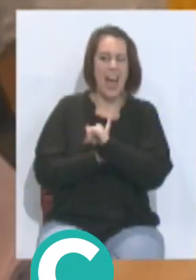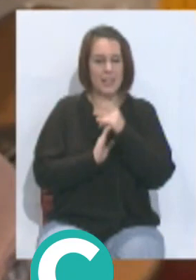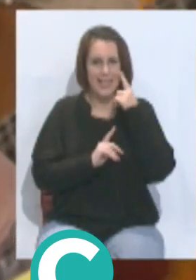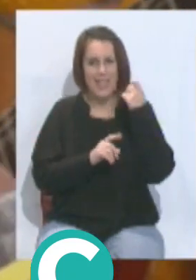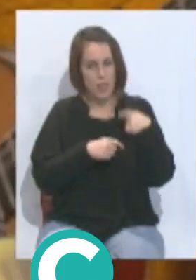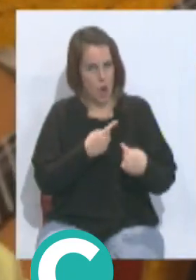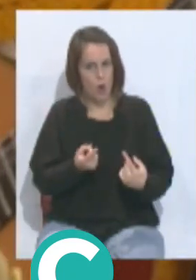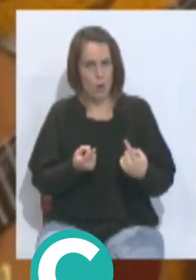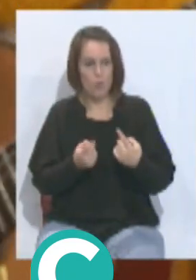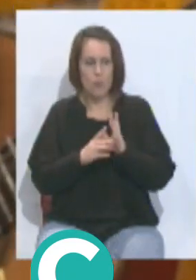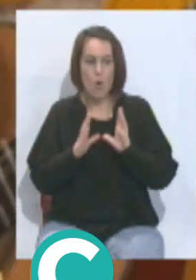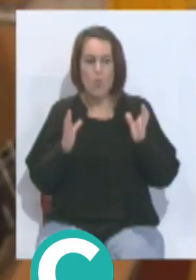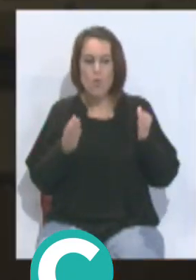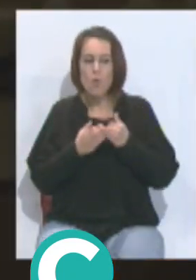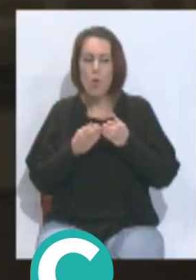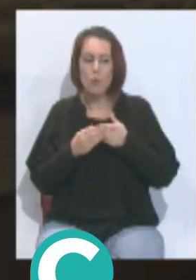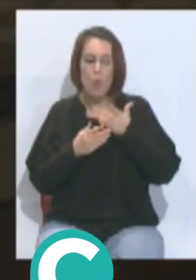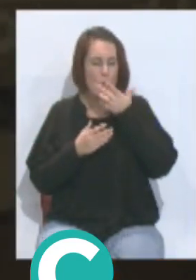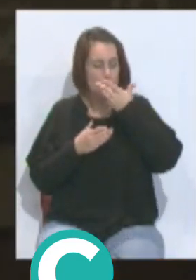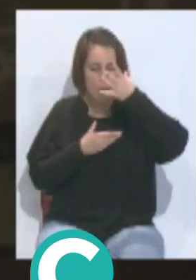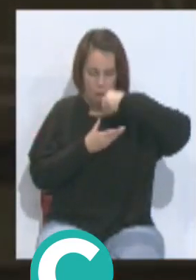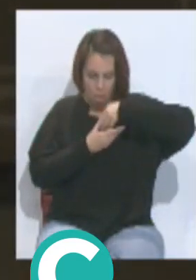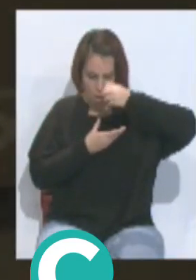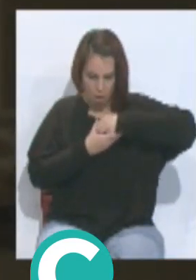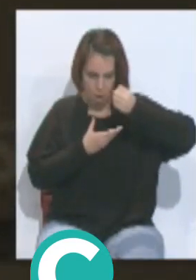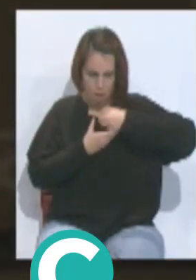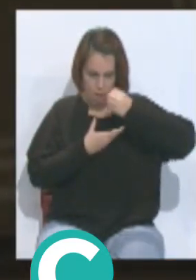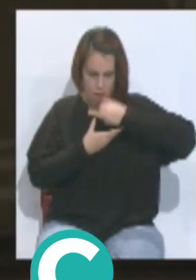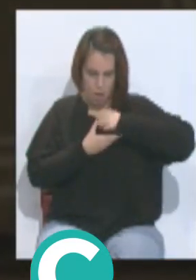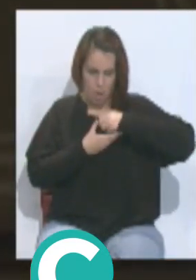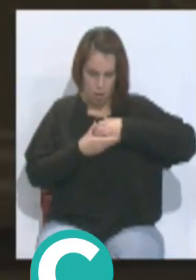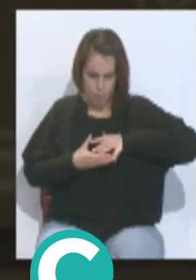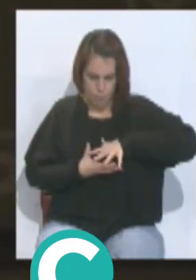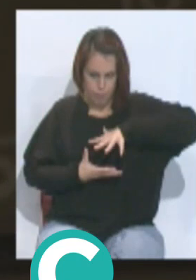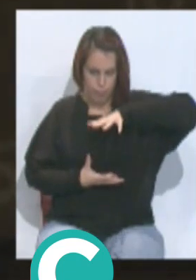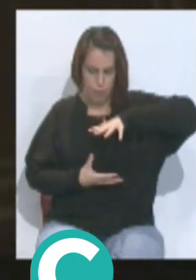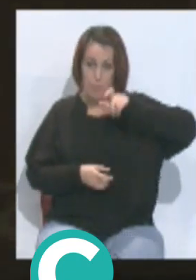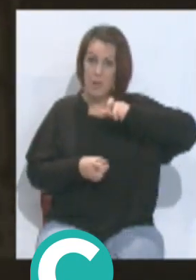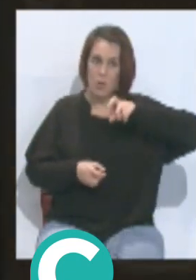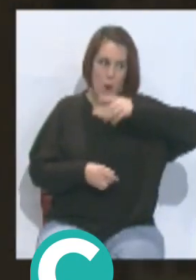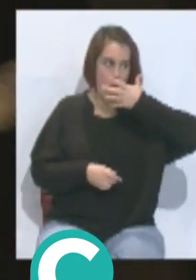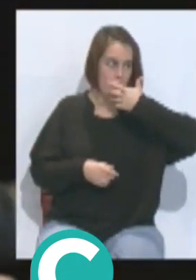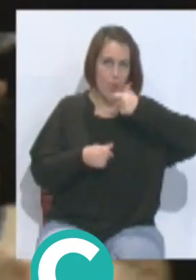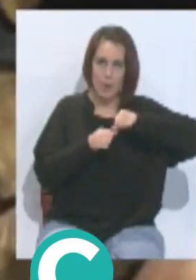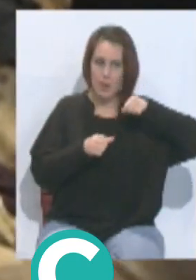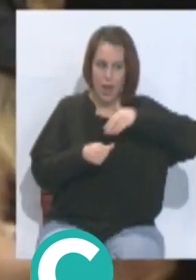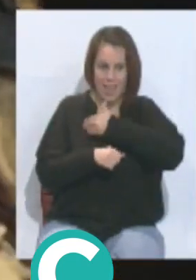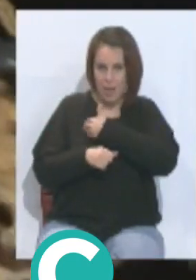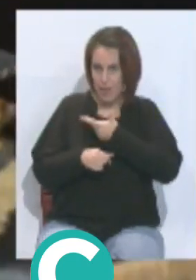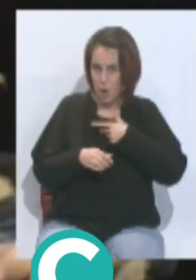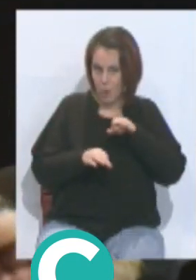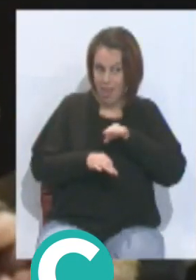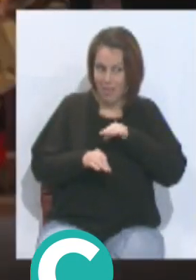tradición y un conjunto de saberes acumulados que pusieron en marcha gente que no tiene ningún conocimiento académico